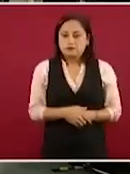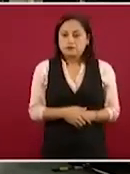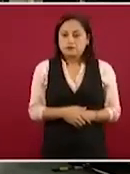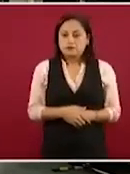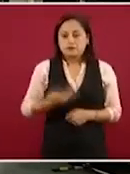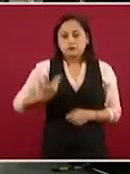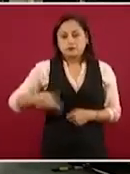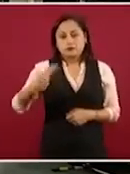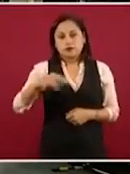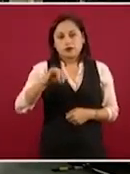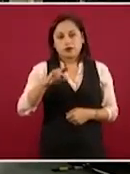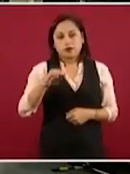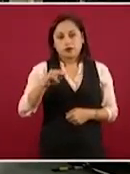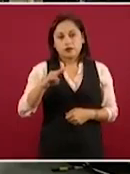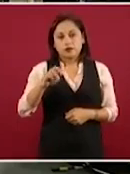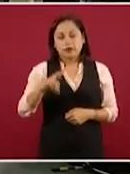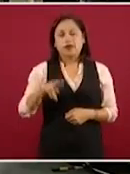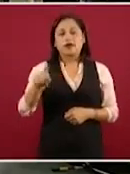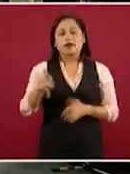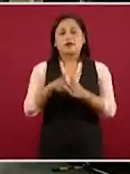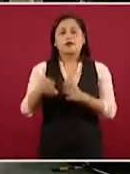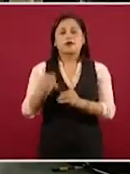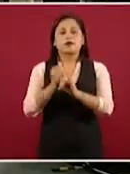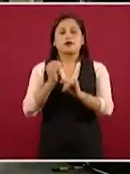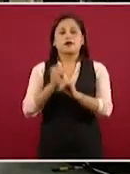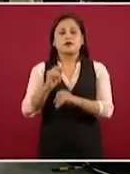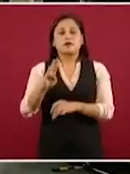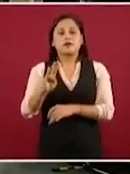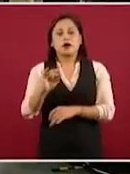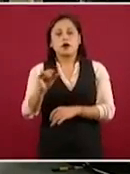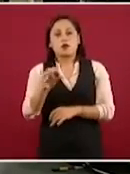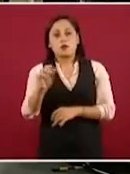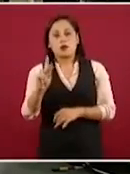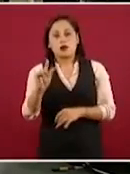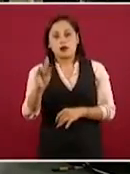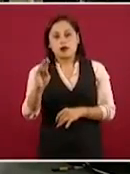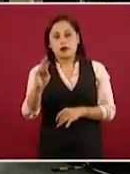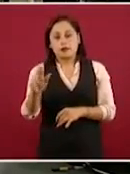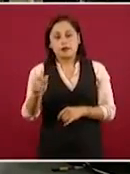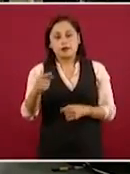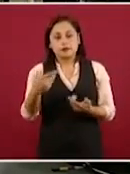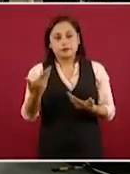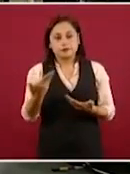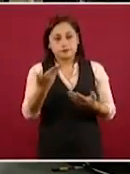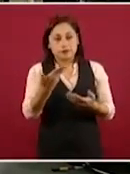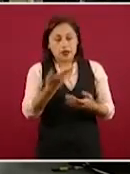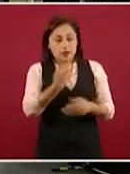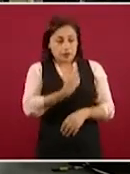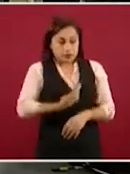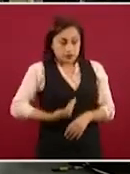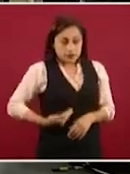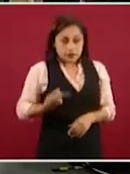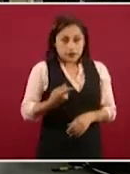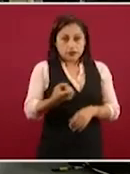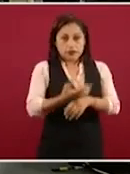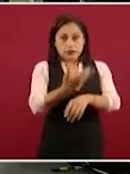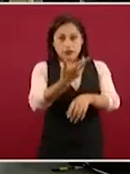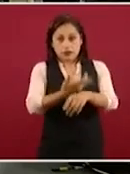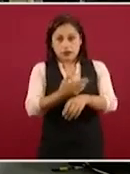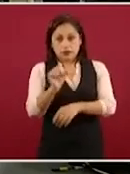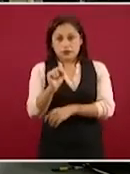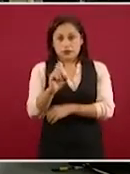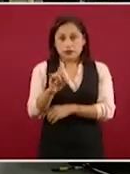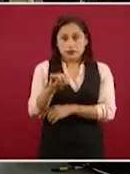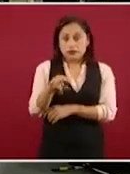Jaime Hernández, del periódico digital Bajo Palabra. Buenos días, señor presidente, señor secretario de la Defensa Nacional. De